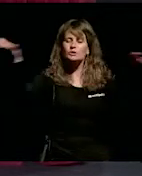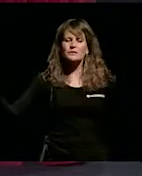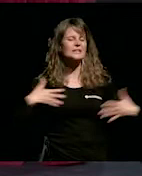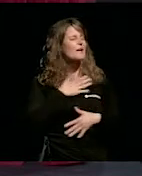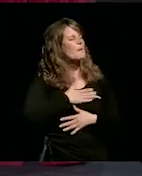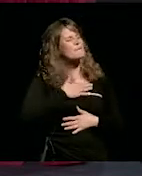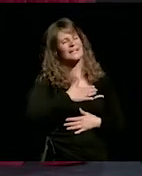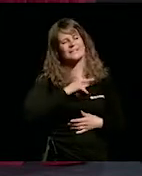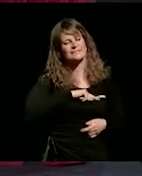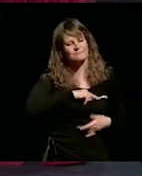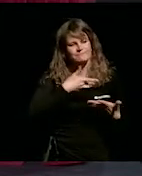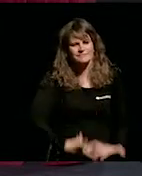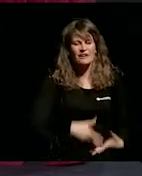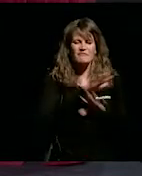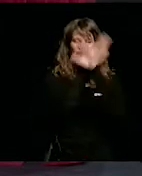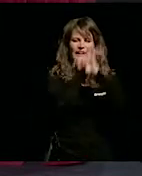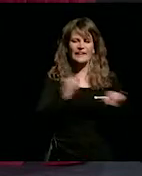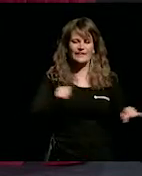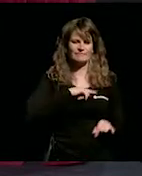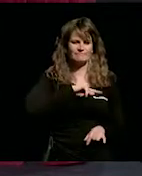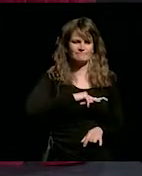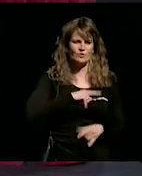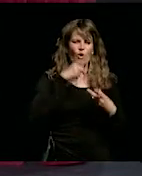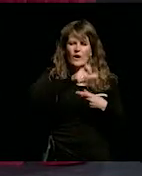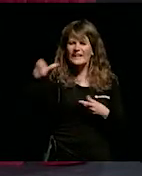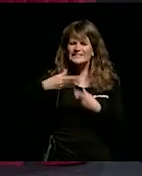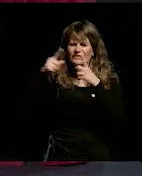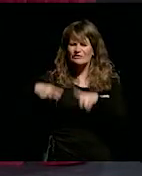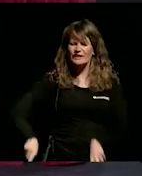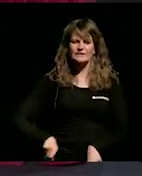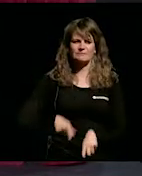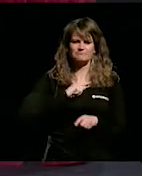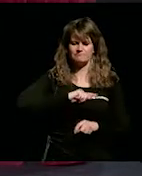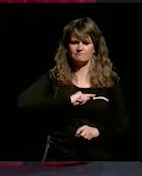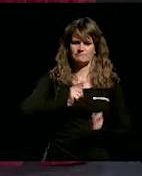con gente tan distinta, me hace sentir feliz. Ahora es el momento.